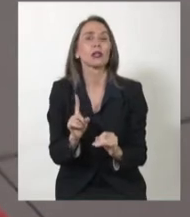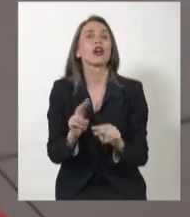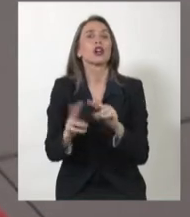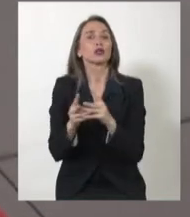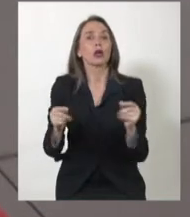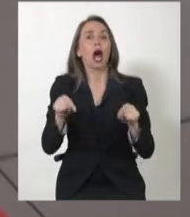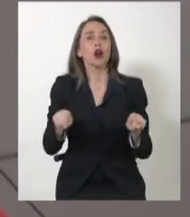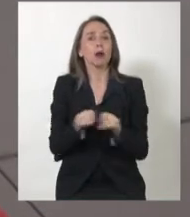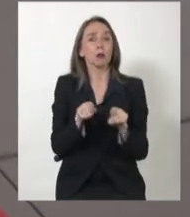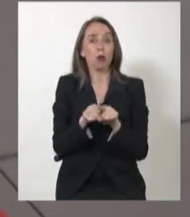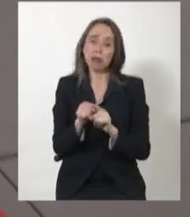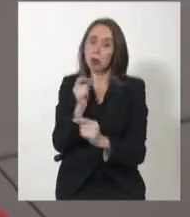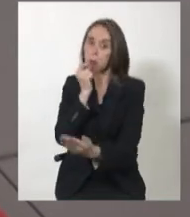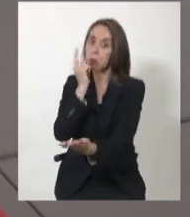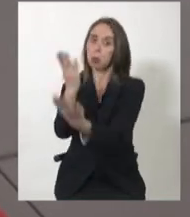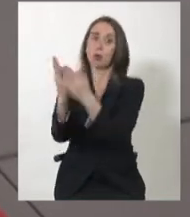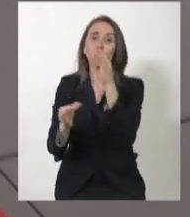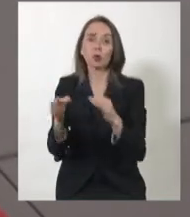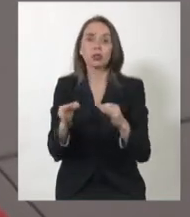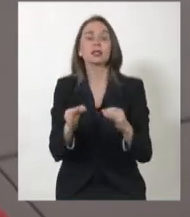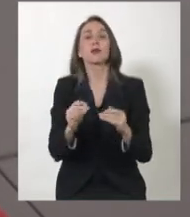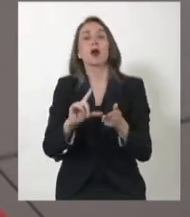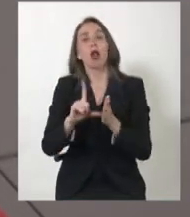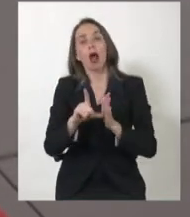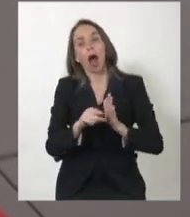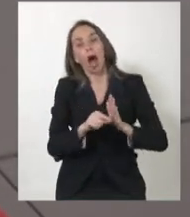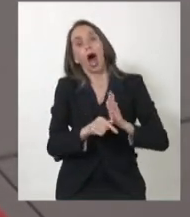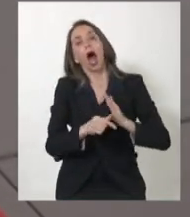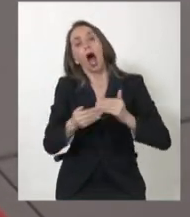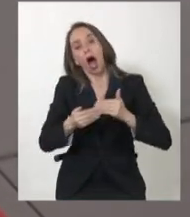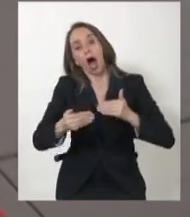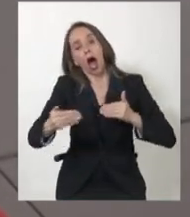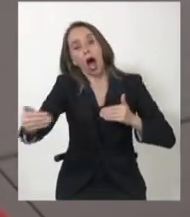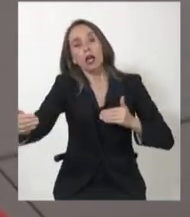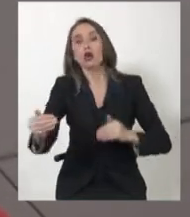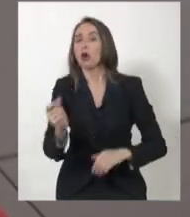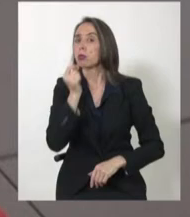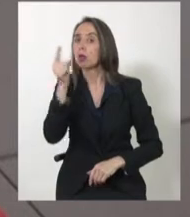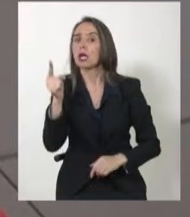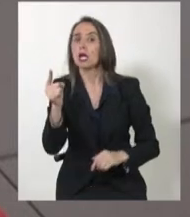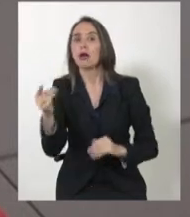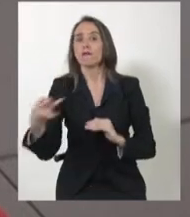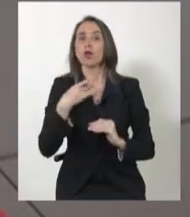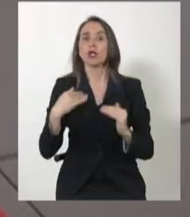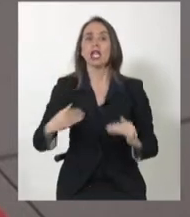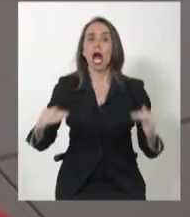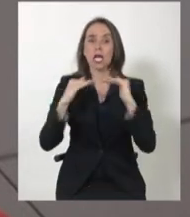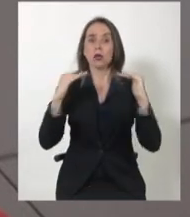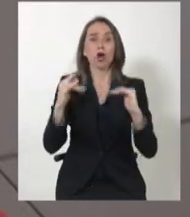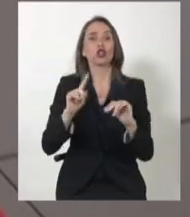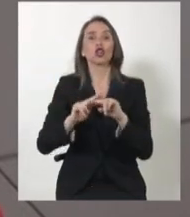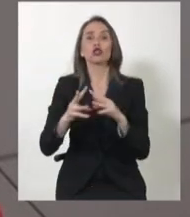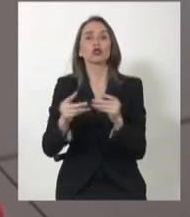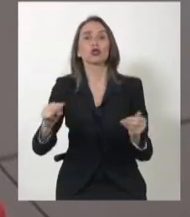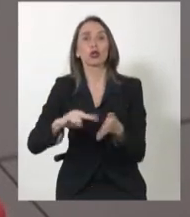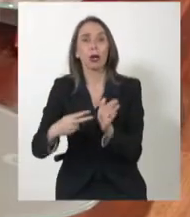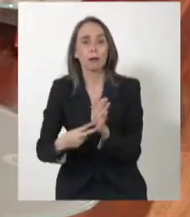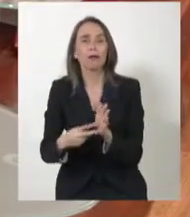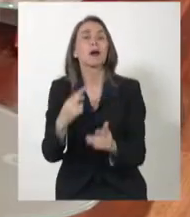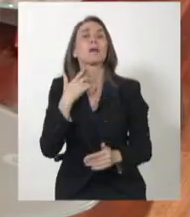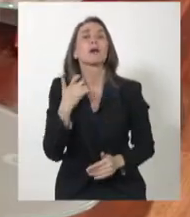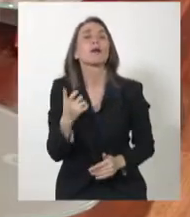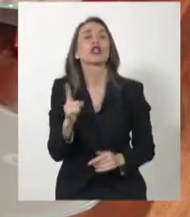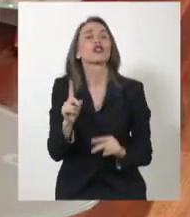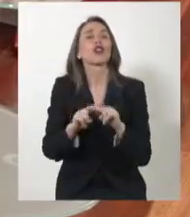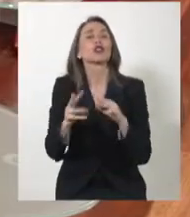igual se pueden judicializar, haciendo el camino largo, ¿no? Por la vía de la igualdad. ¿A solucionar el problema? No. ¿Por qué no soluciona el